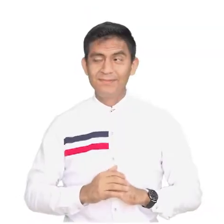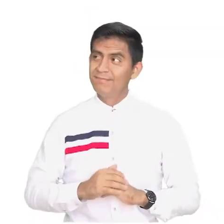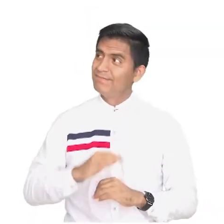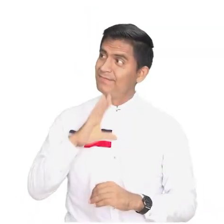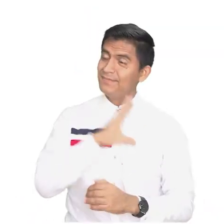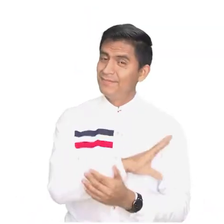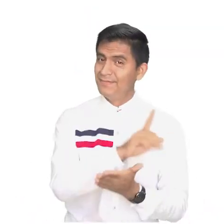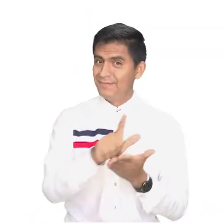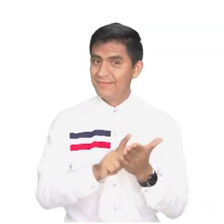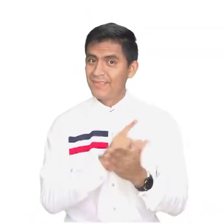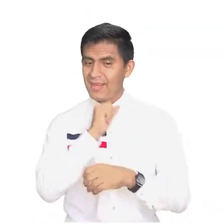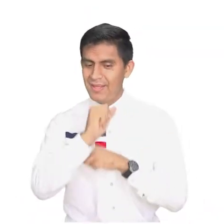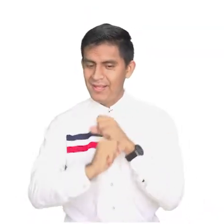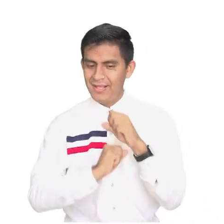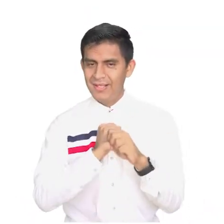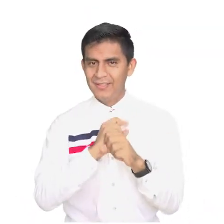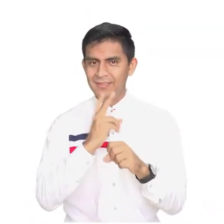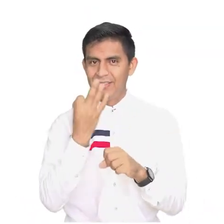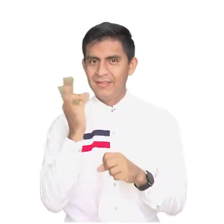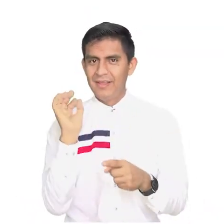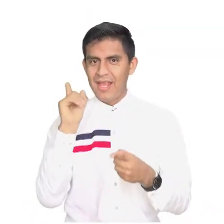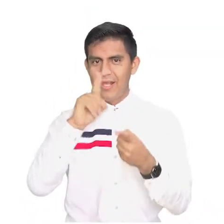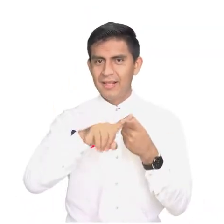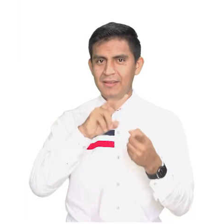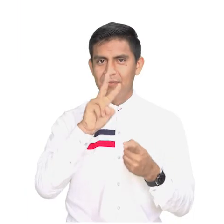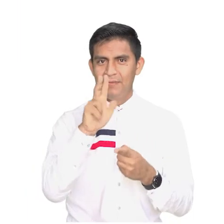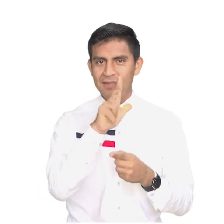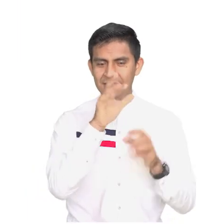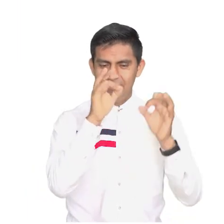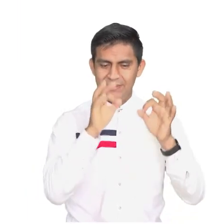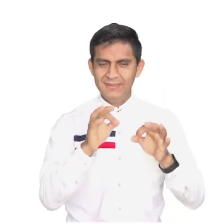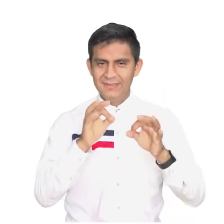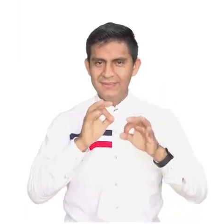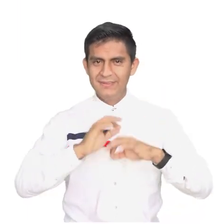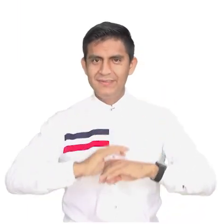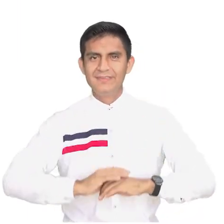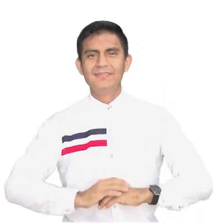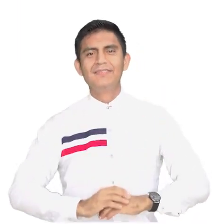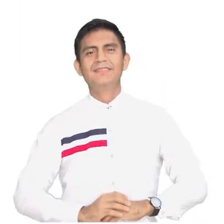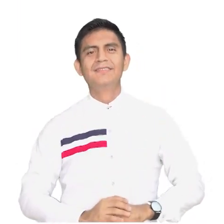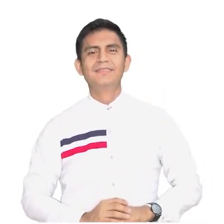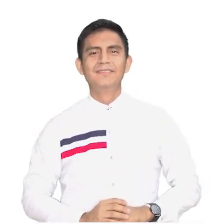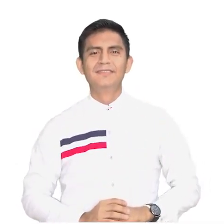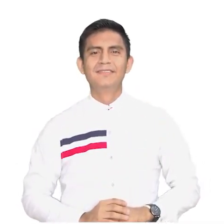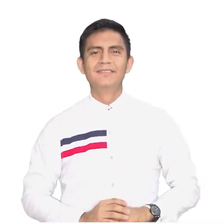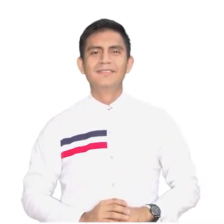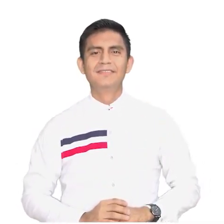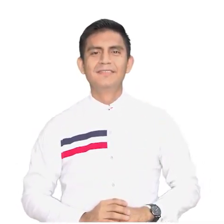Alcaldía de Lago Agrio, Administración 2019-2023.